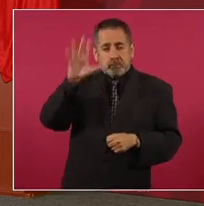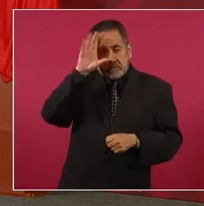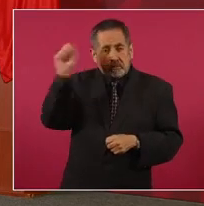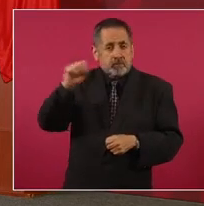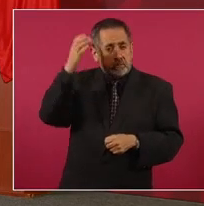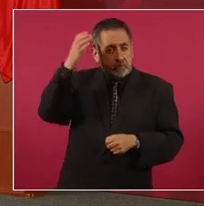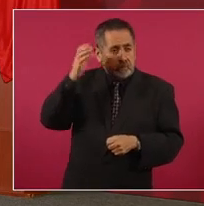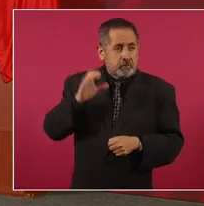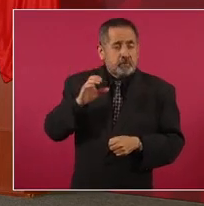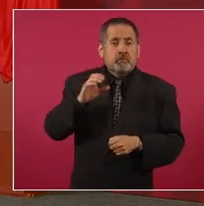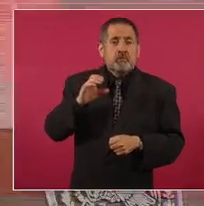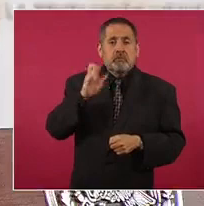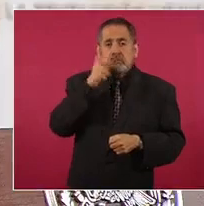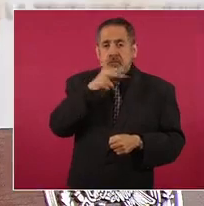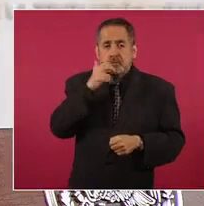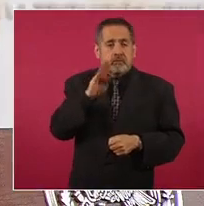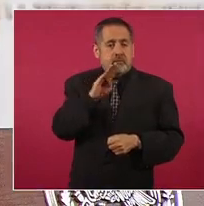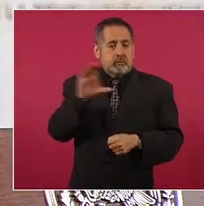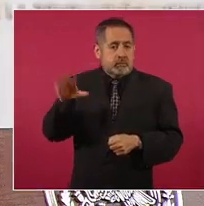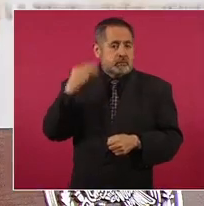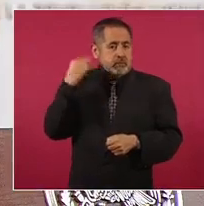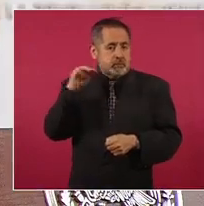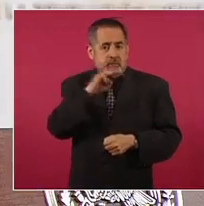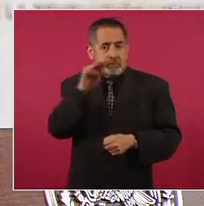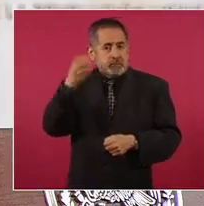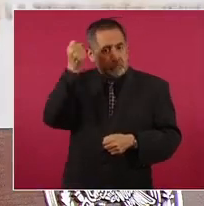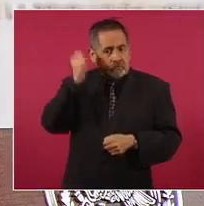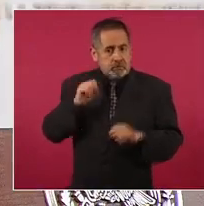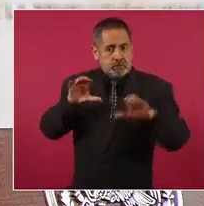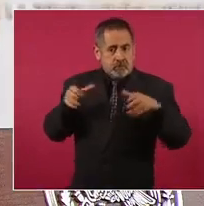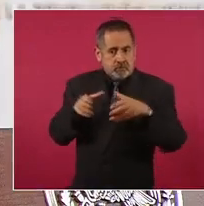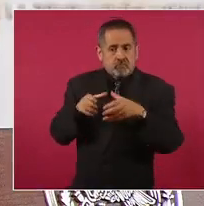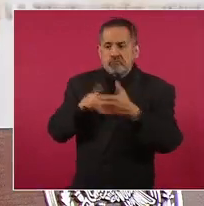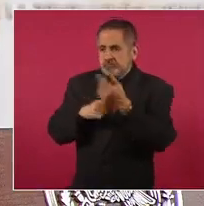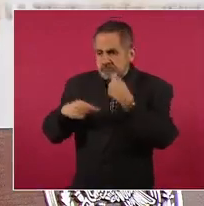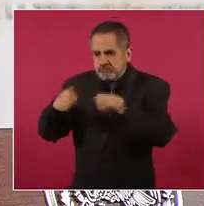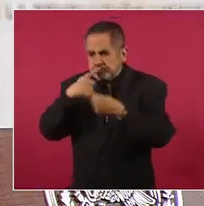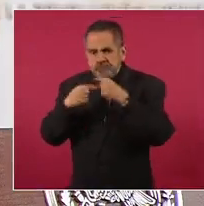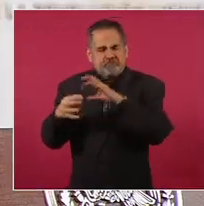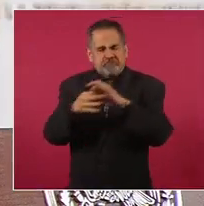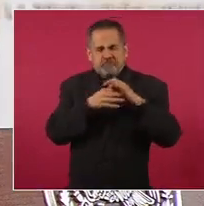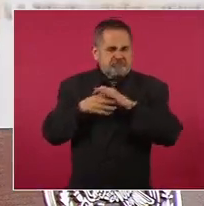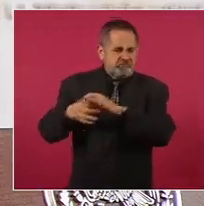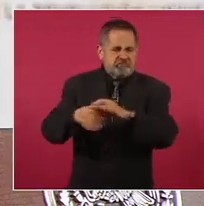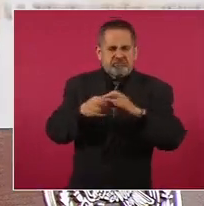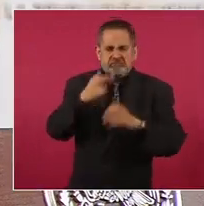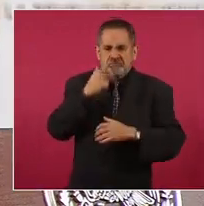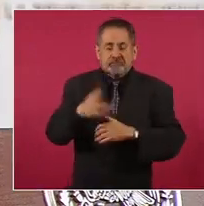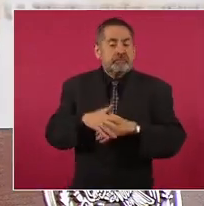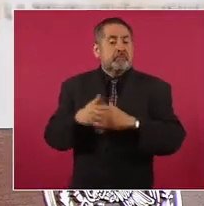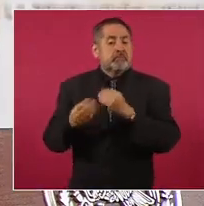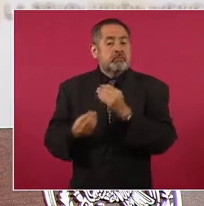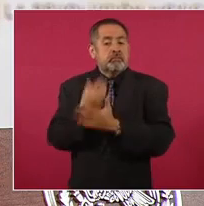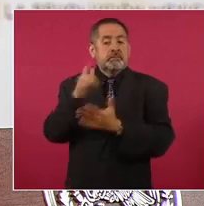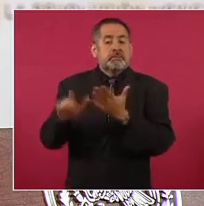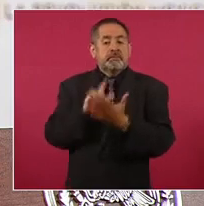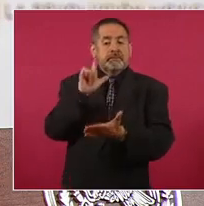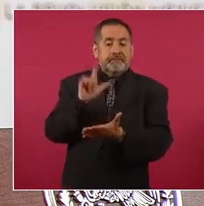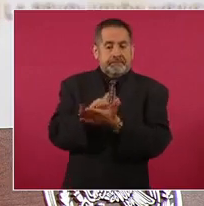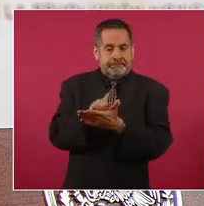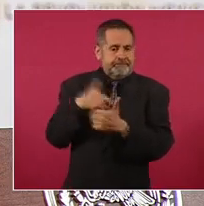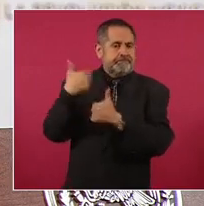Coahuila, Chihuahua, California, Michoacán y Sinaloa. Estamos impulsando una nueva ley